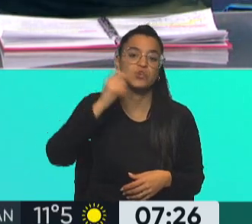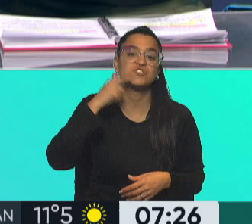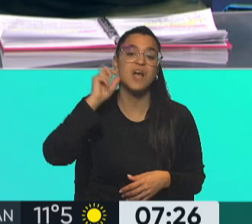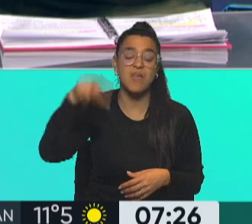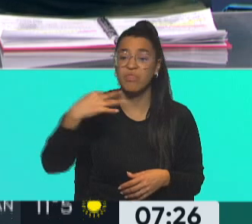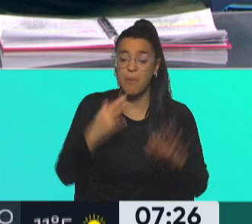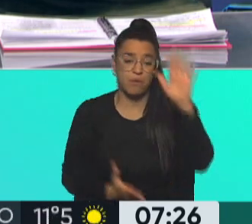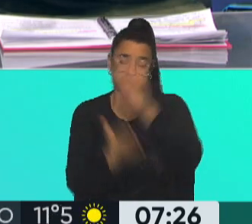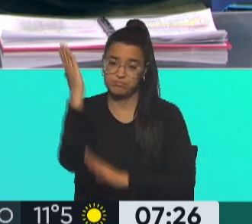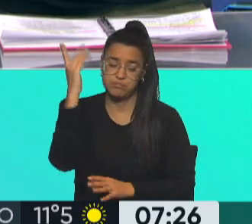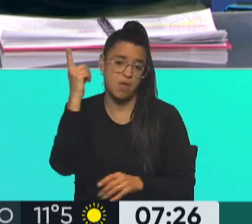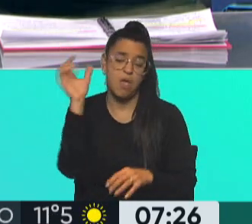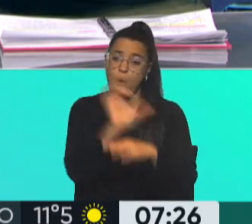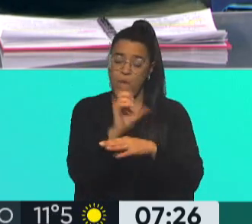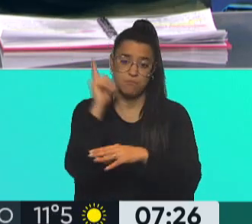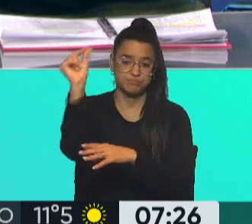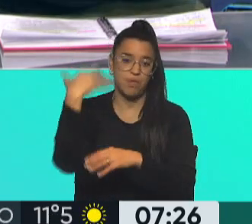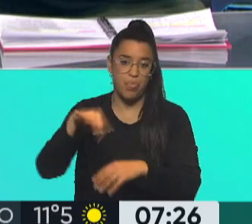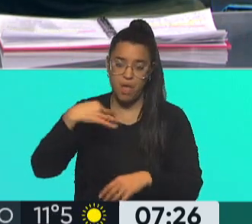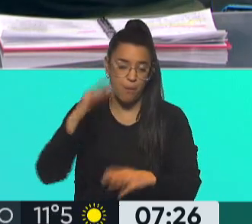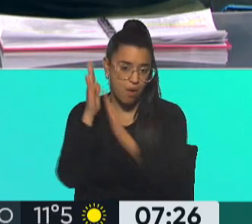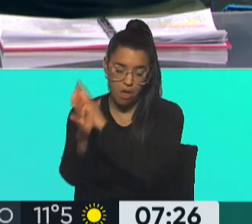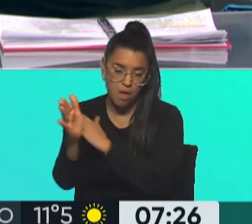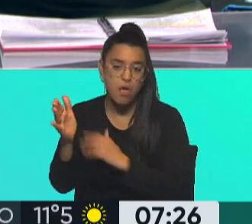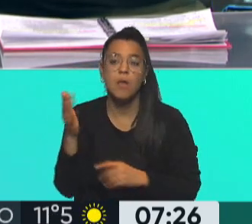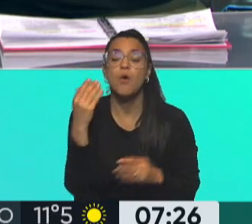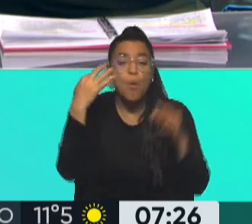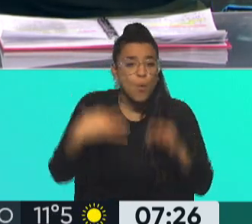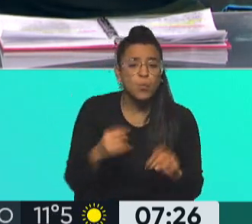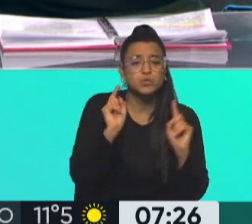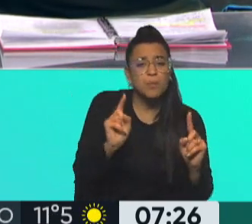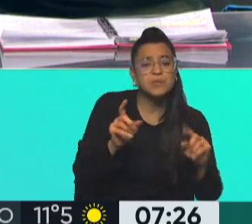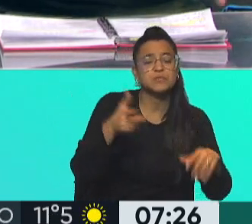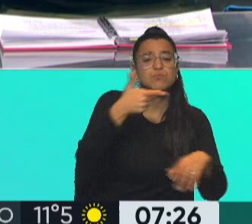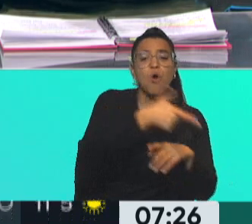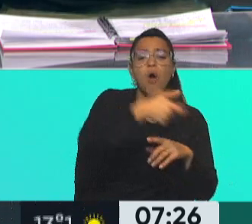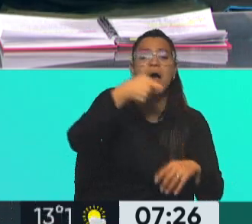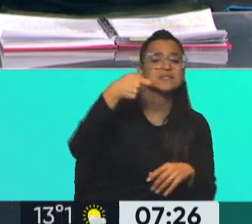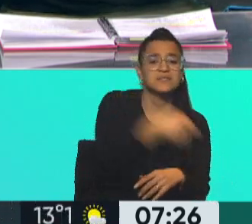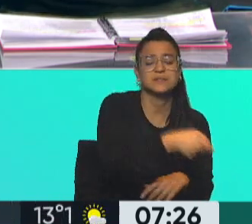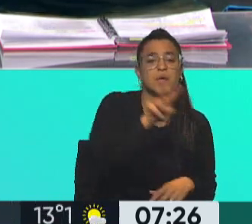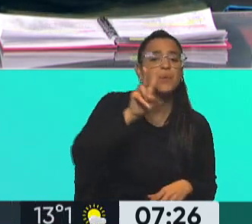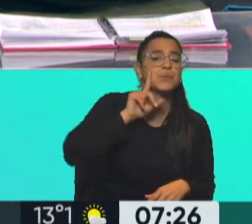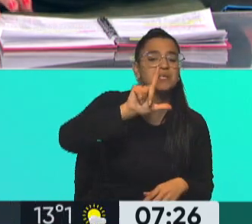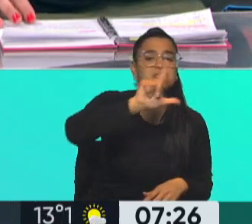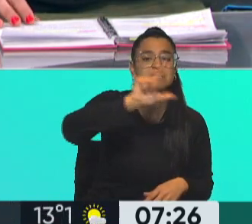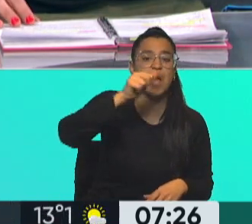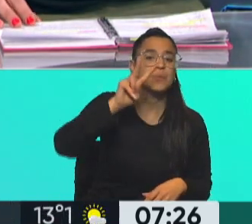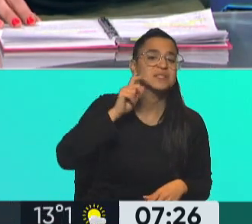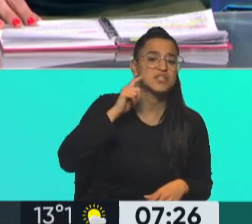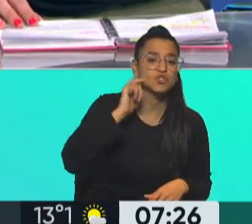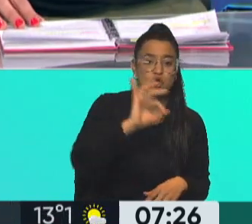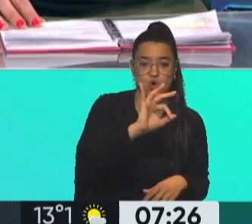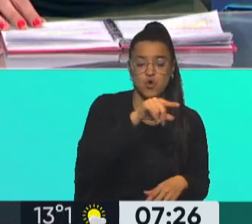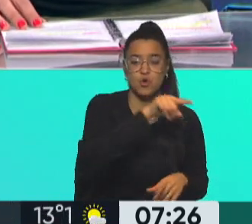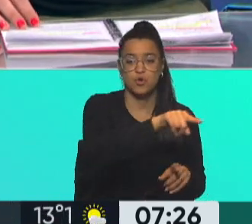de Ecuador hace algunas semanas. Bueno, justo cuando ocurrió el asesinato del candidato Villavicencio. Bueno, lo que planteó